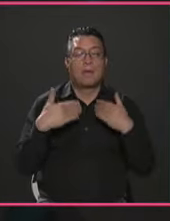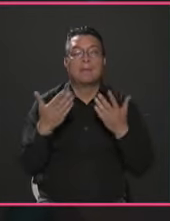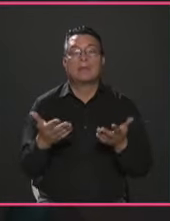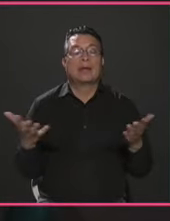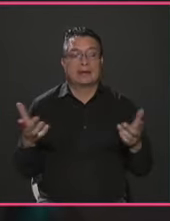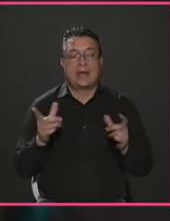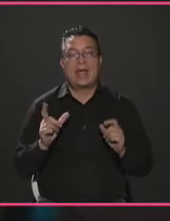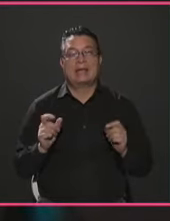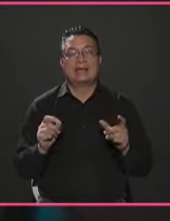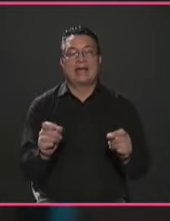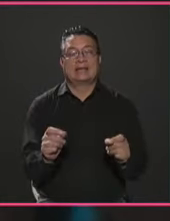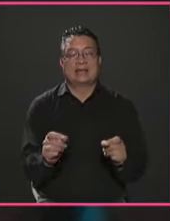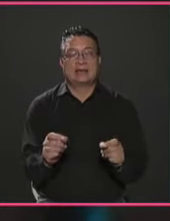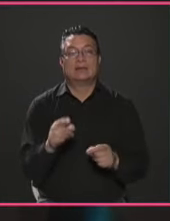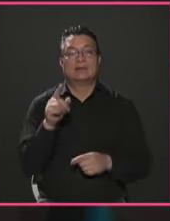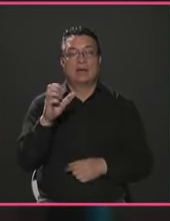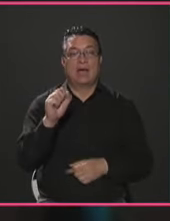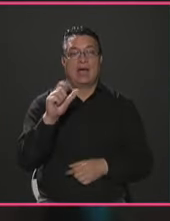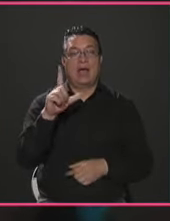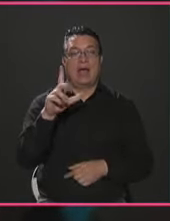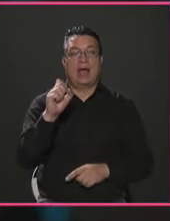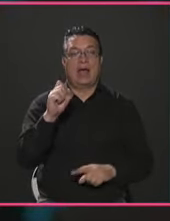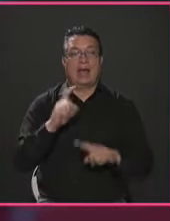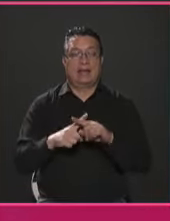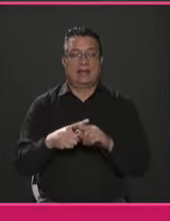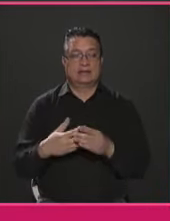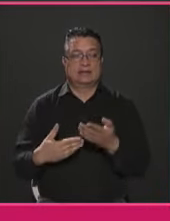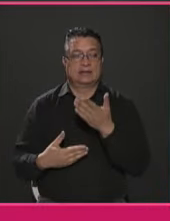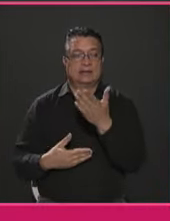cáncer con ustedes Alex di